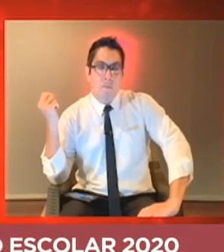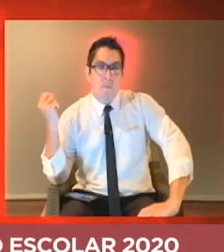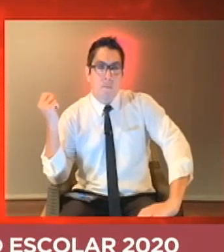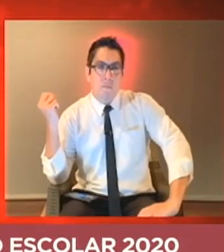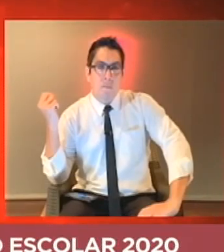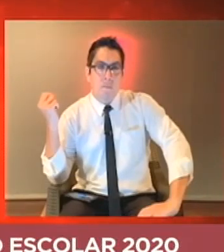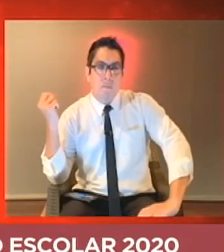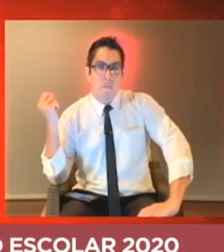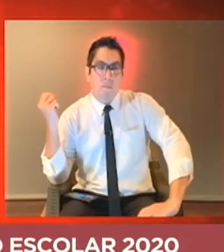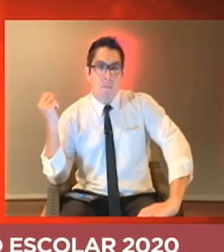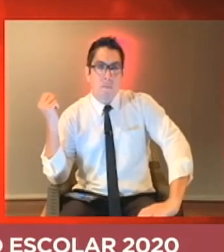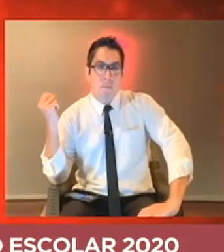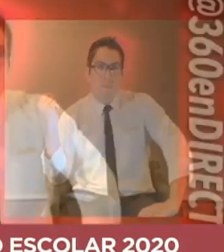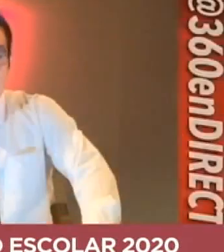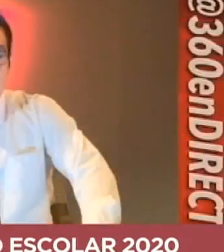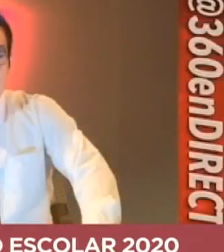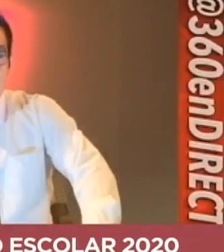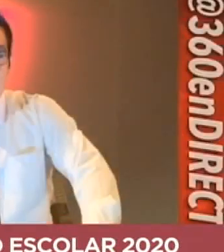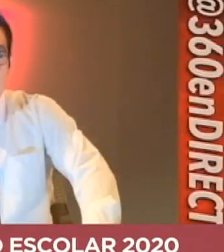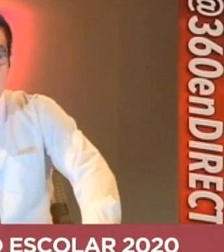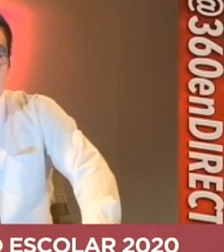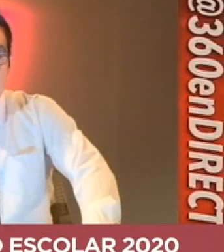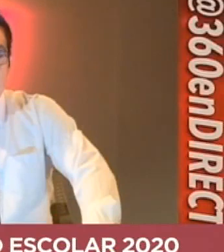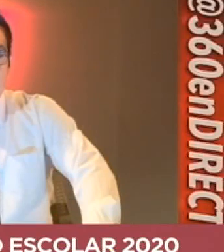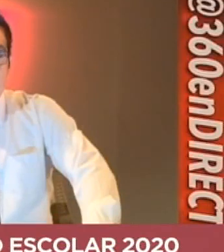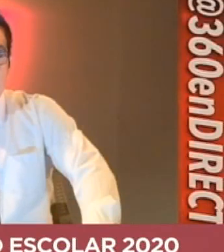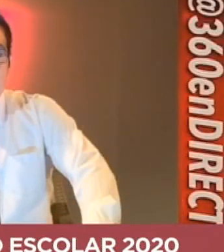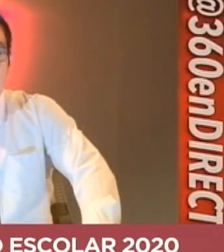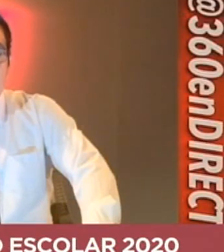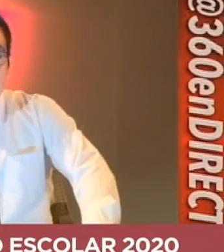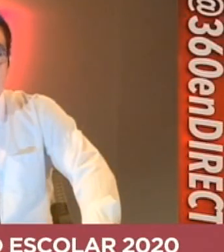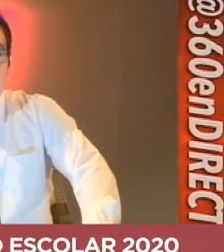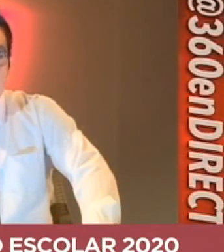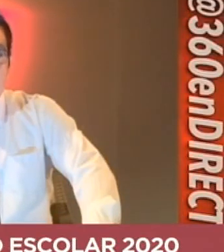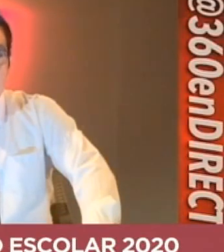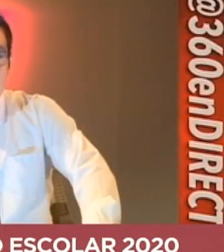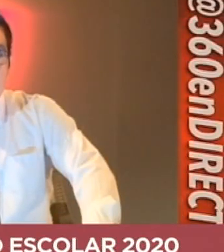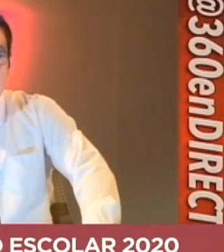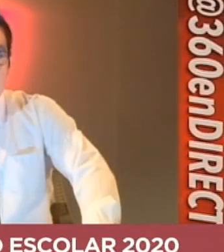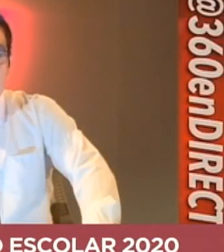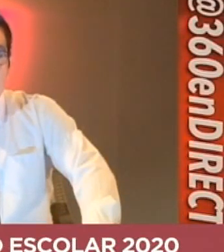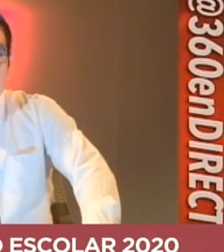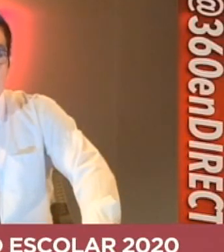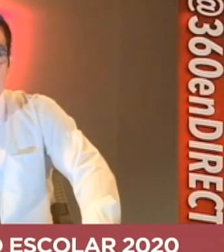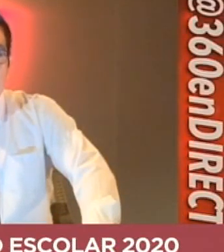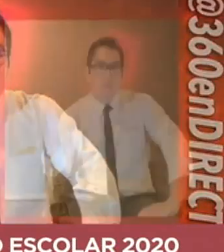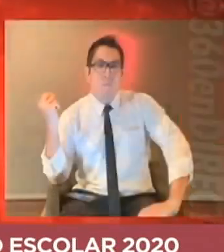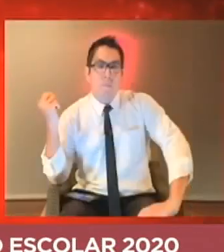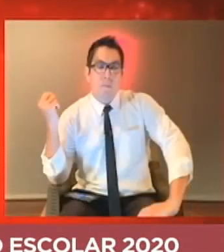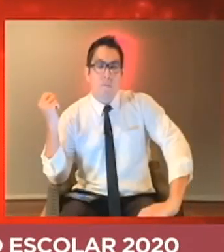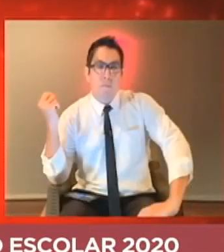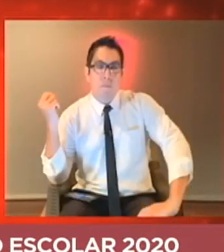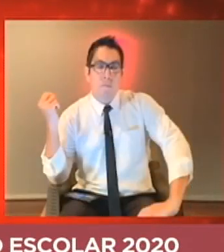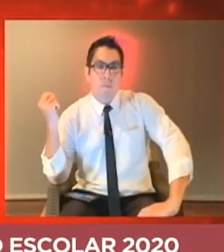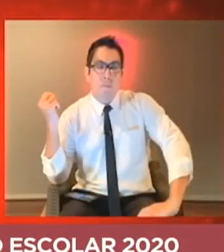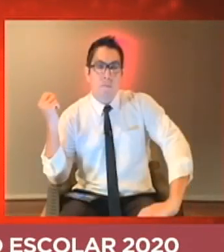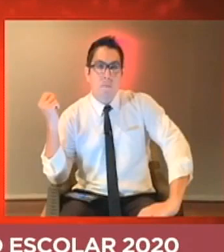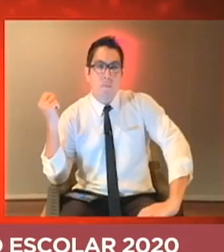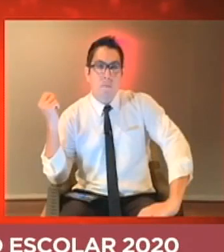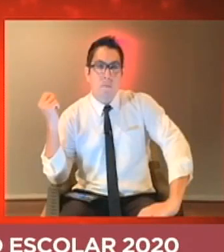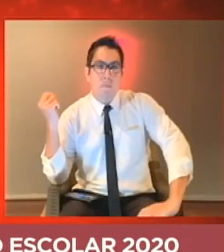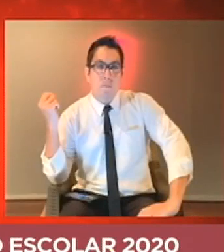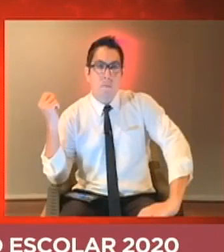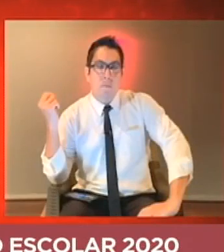qué punto, cuando nos toque a nosotros tomar la decisión, ¿verdad?, que nadie nos está poniendo un revólver en el pecho tampoco. Nosotros